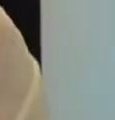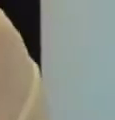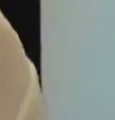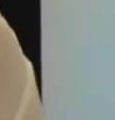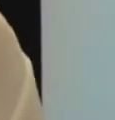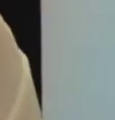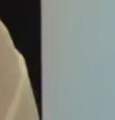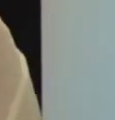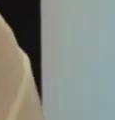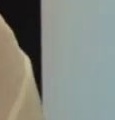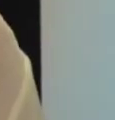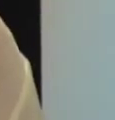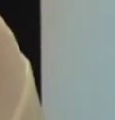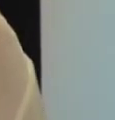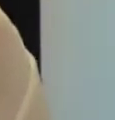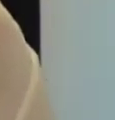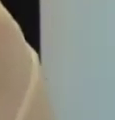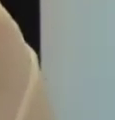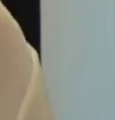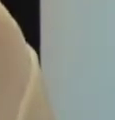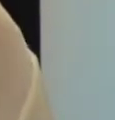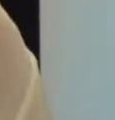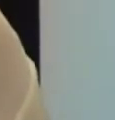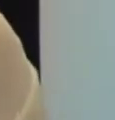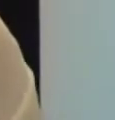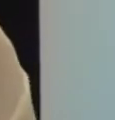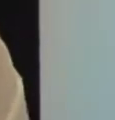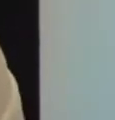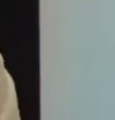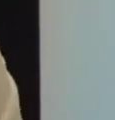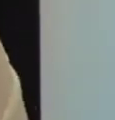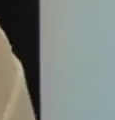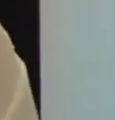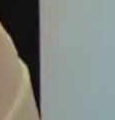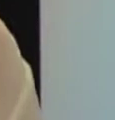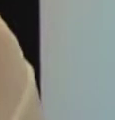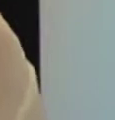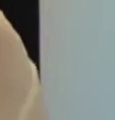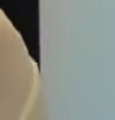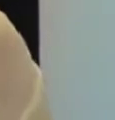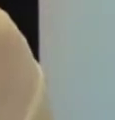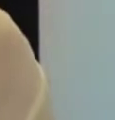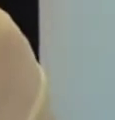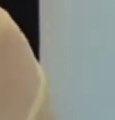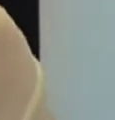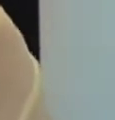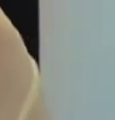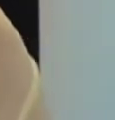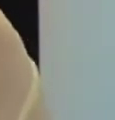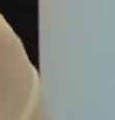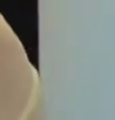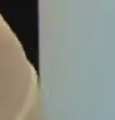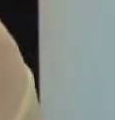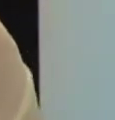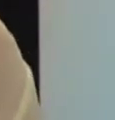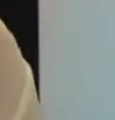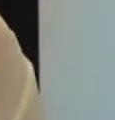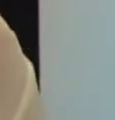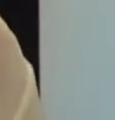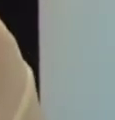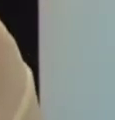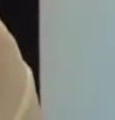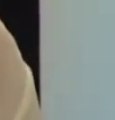forma efectiva algo que no conocemos, algo que conocemos a medias o algo sobre el cual existen presunciones erradas y mitos.